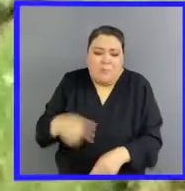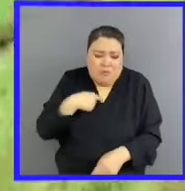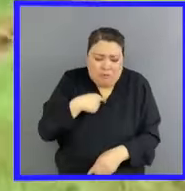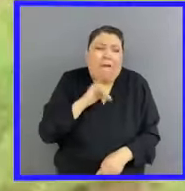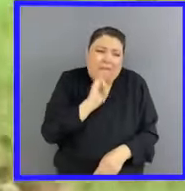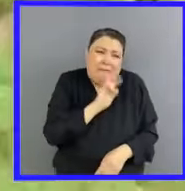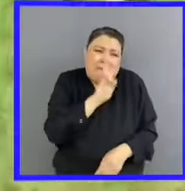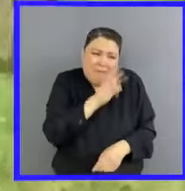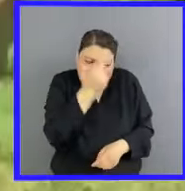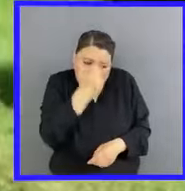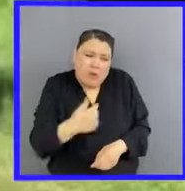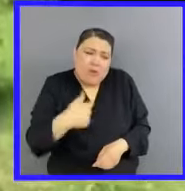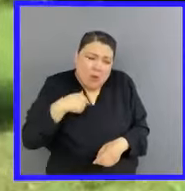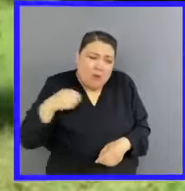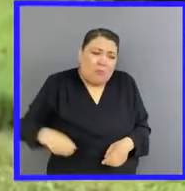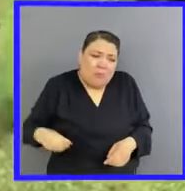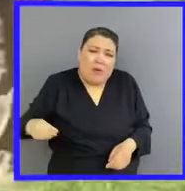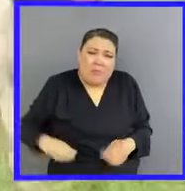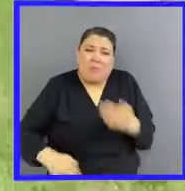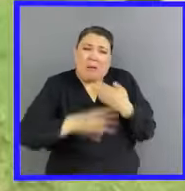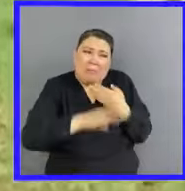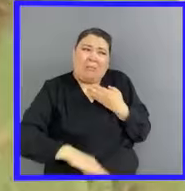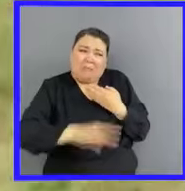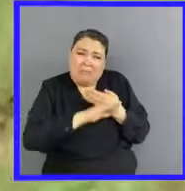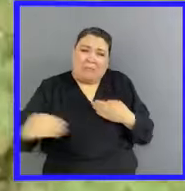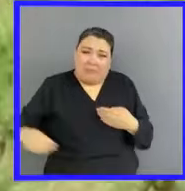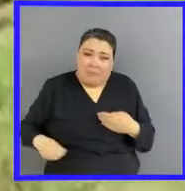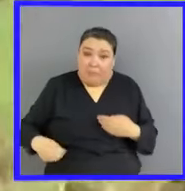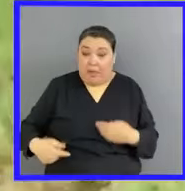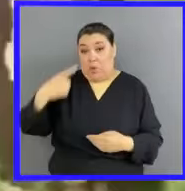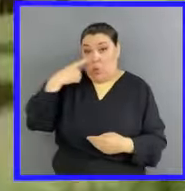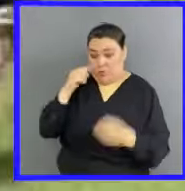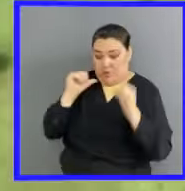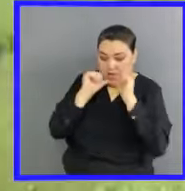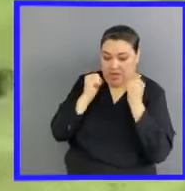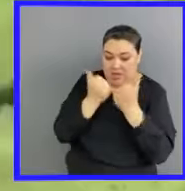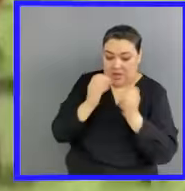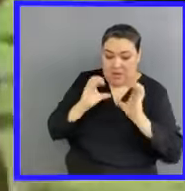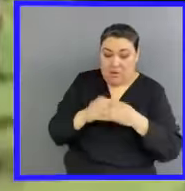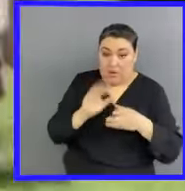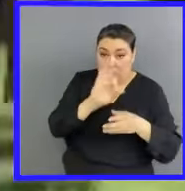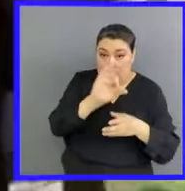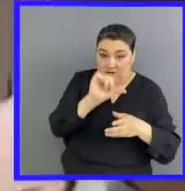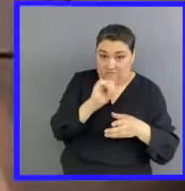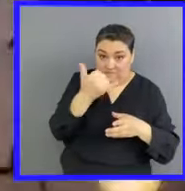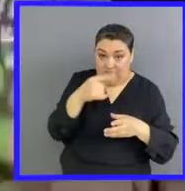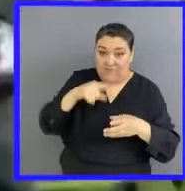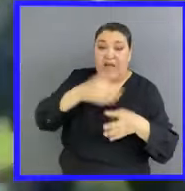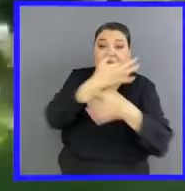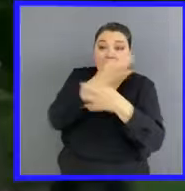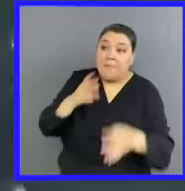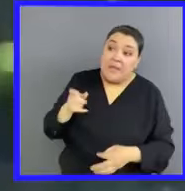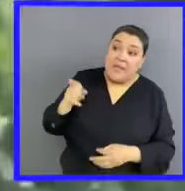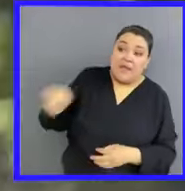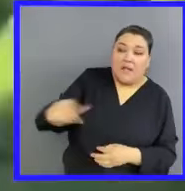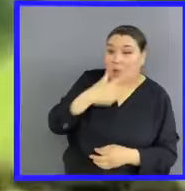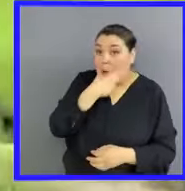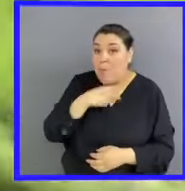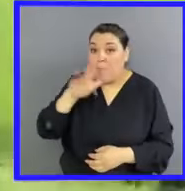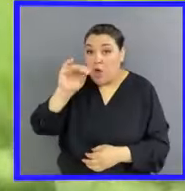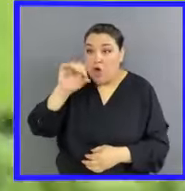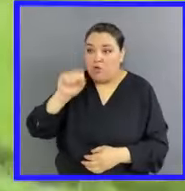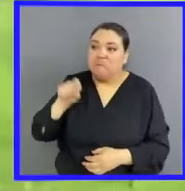delitos. En un comunicado, el Centro de Fray Bartolomé de las Casas enfatizó que el caso de Osman Iván es un símbolo de la